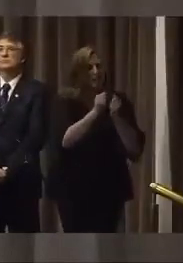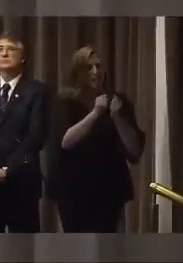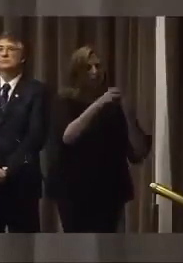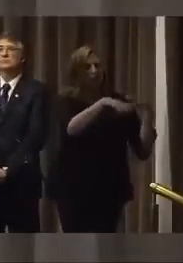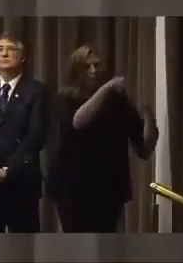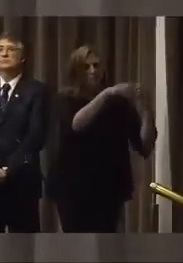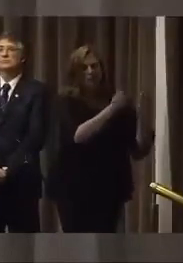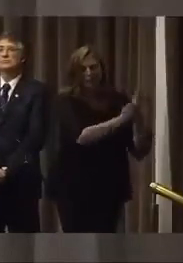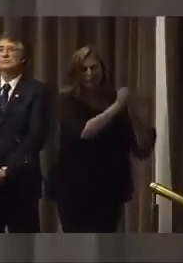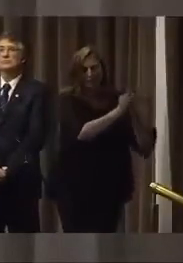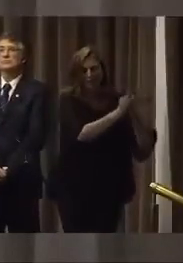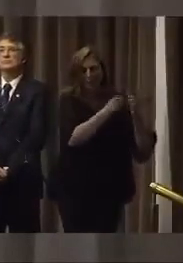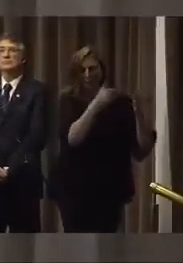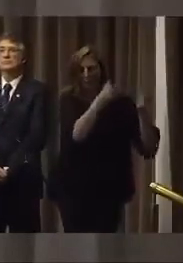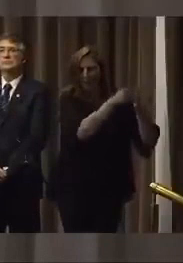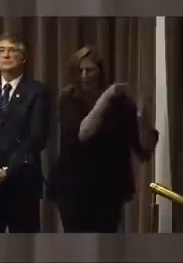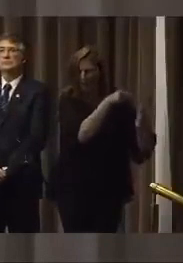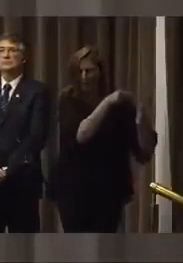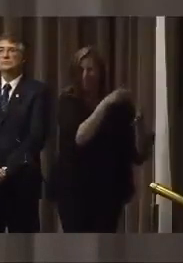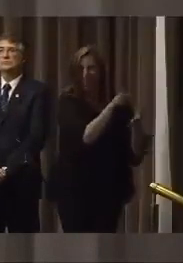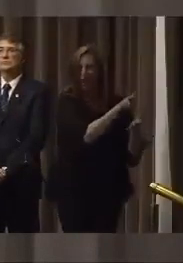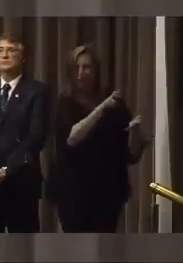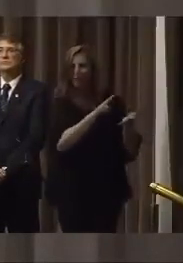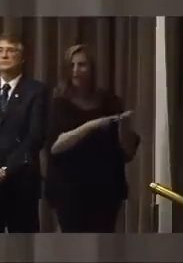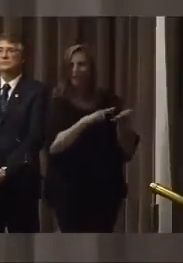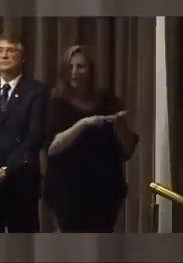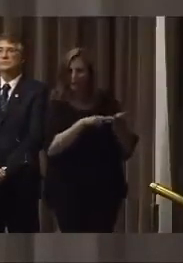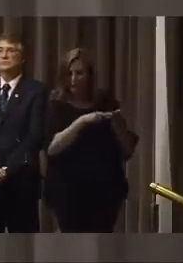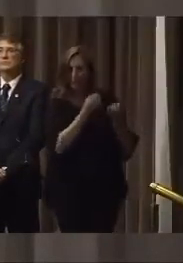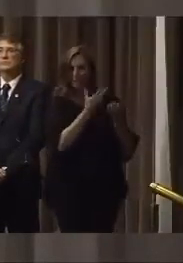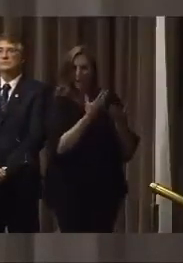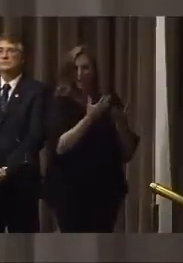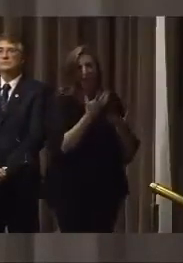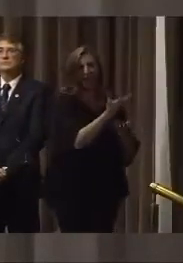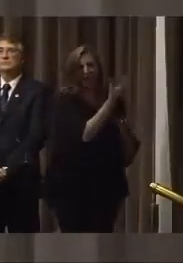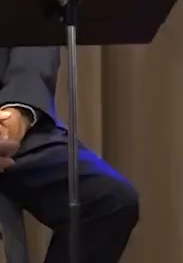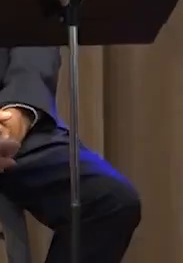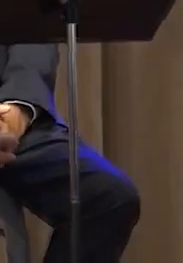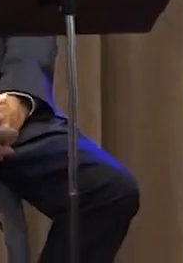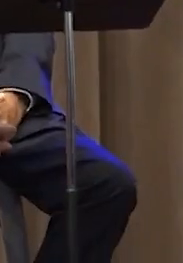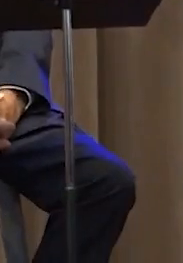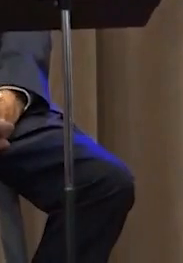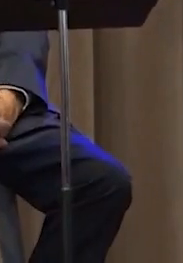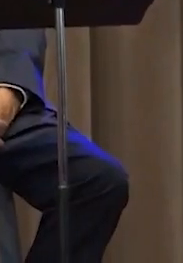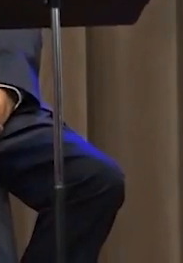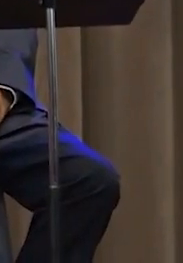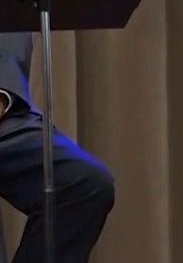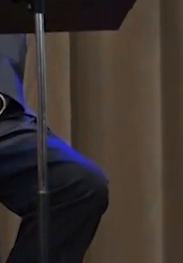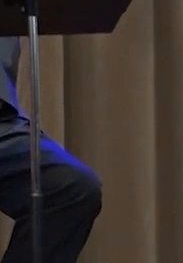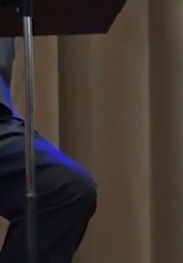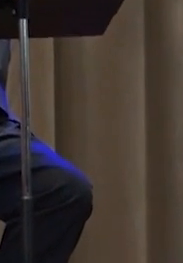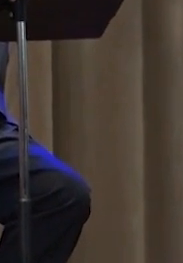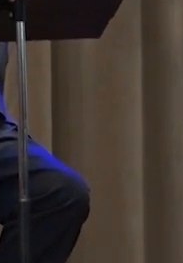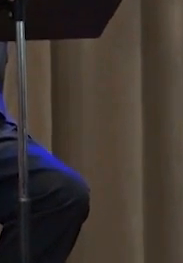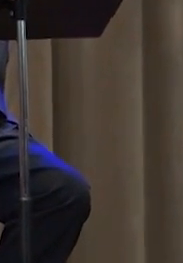el puerto, a los grandes propietarios inmobiliarios y rurales para financiar este proyecto, administrado y controlado por